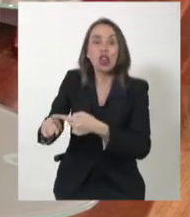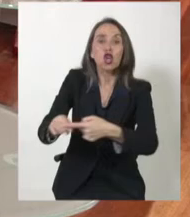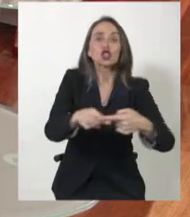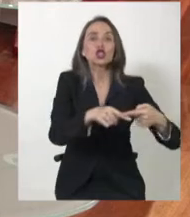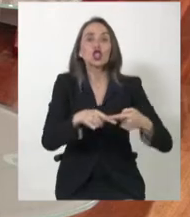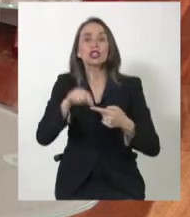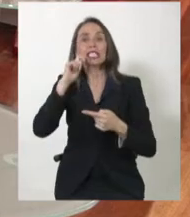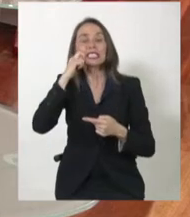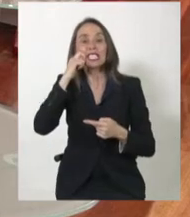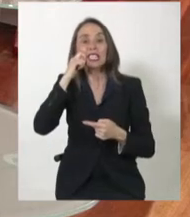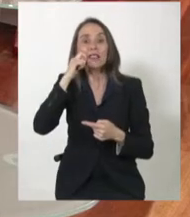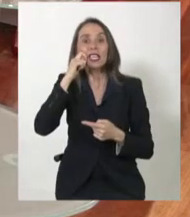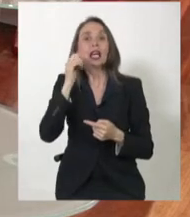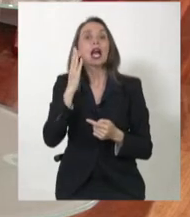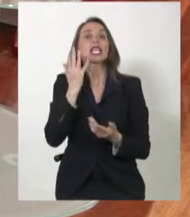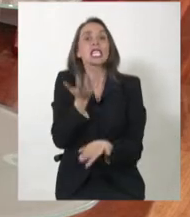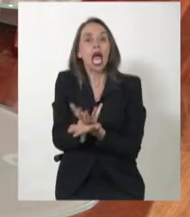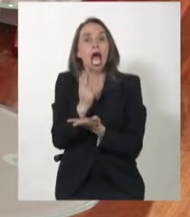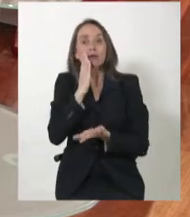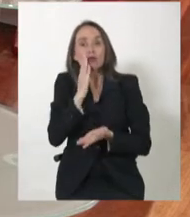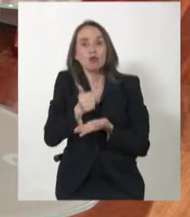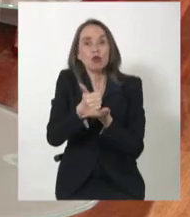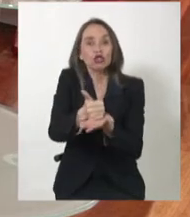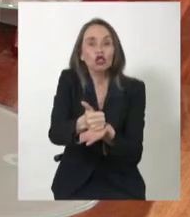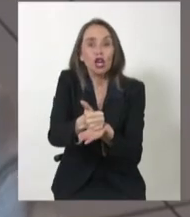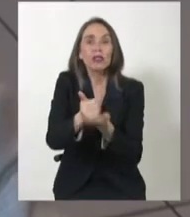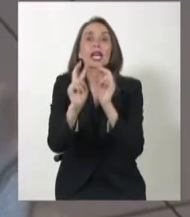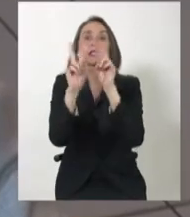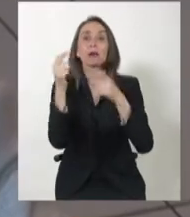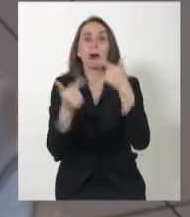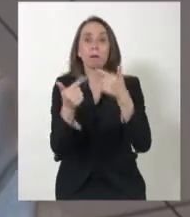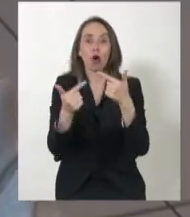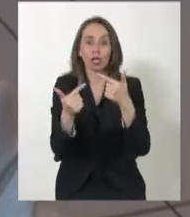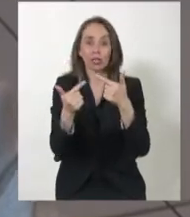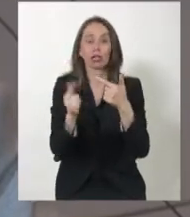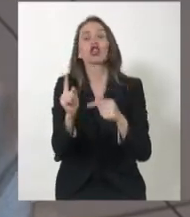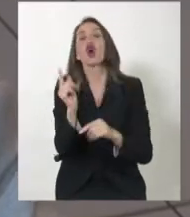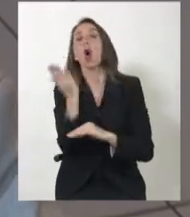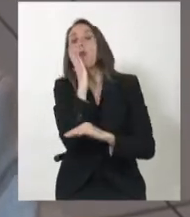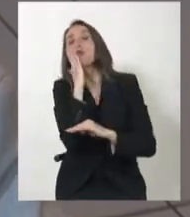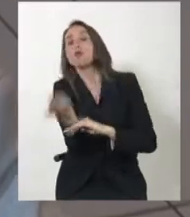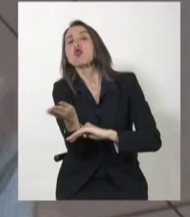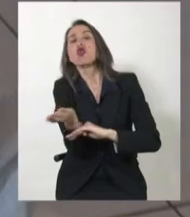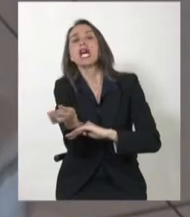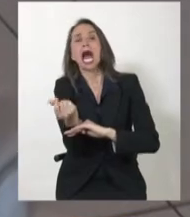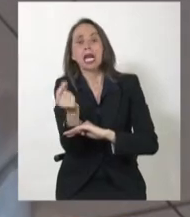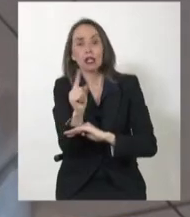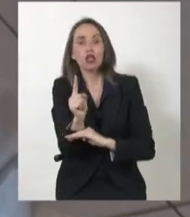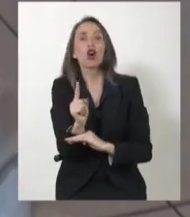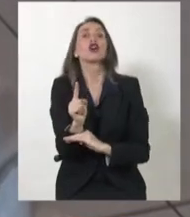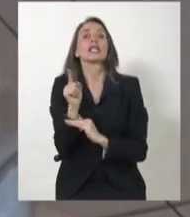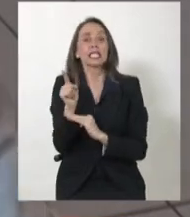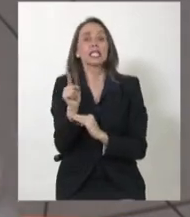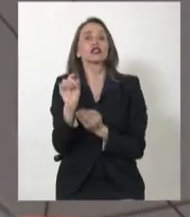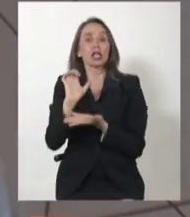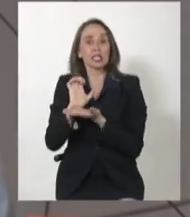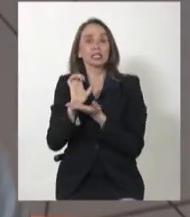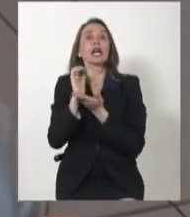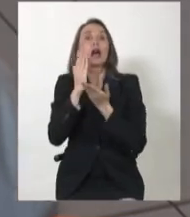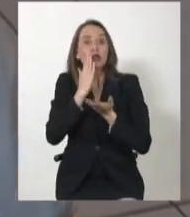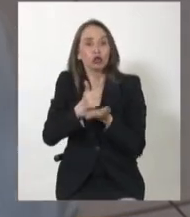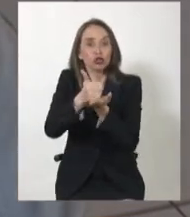significa la presencia de la solidaridad, en términos políticos, no es la caridad, la solidaridad como un término que debe impactar a la ley.